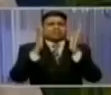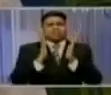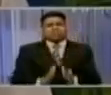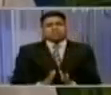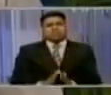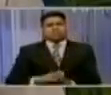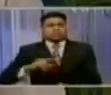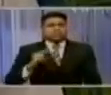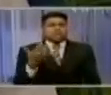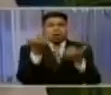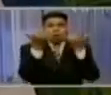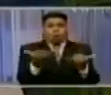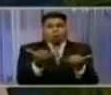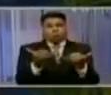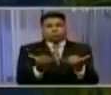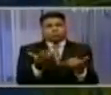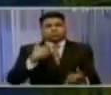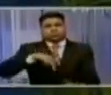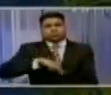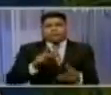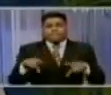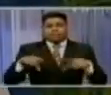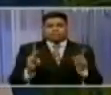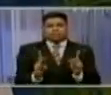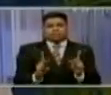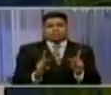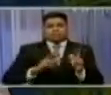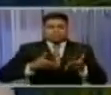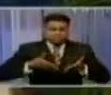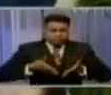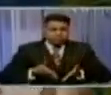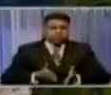hoy, y que permitió el surgimiento